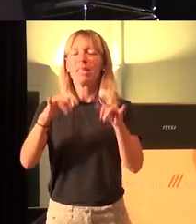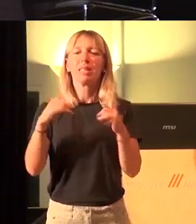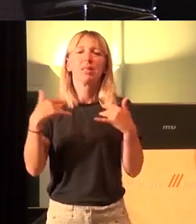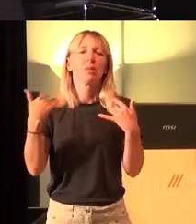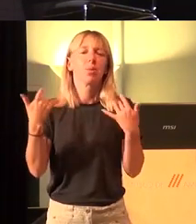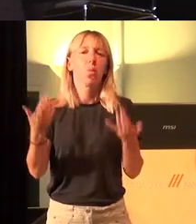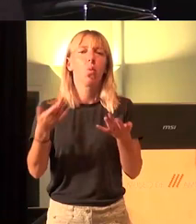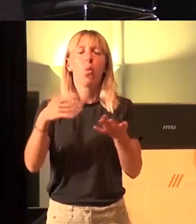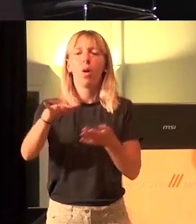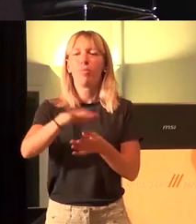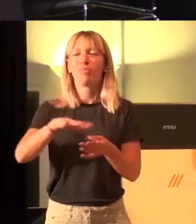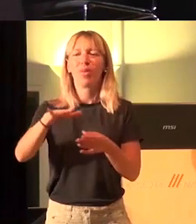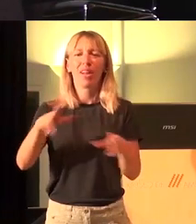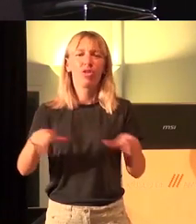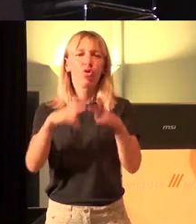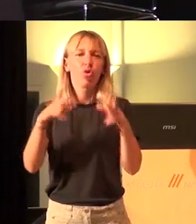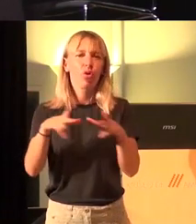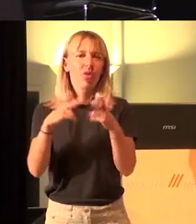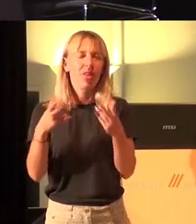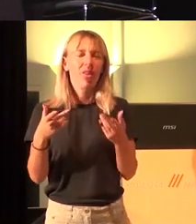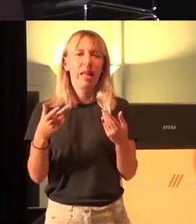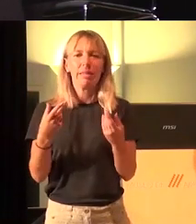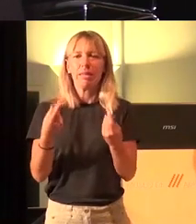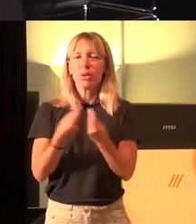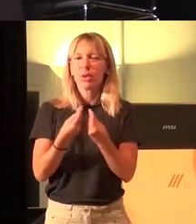es nuestra posición en la sociedad o nuestro encaje, ¿no?